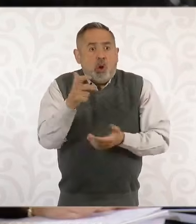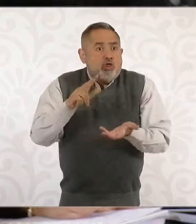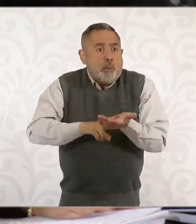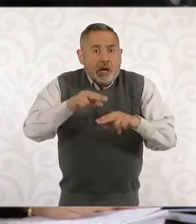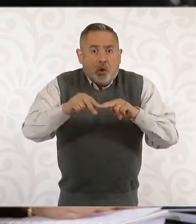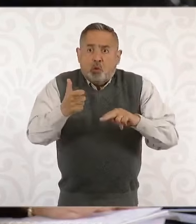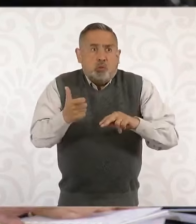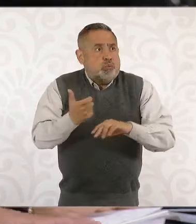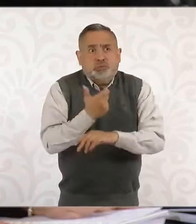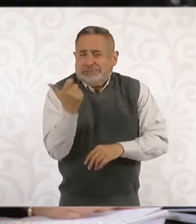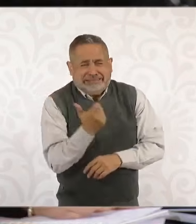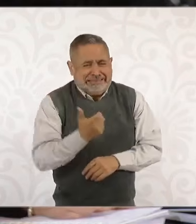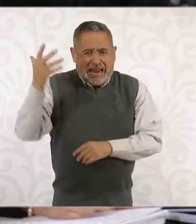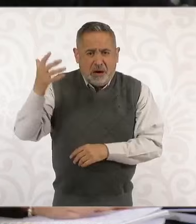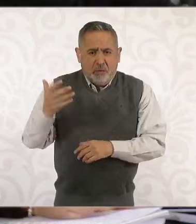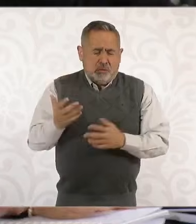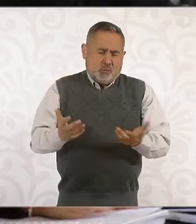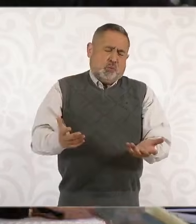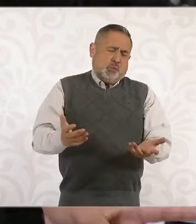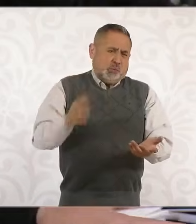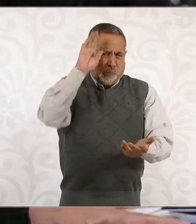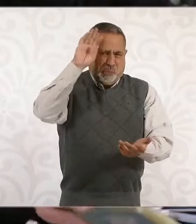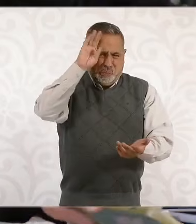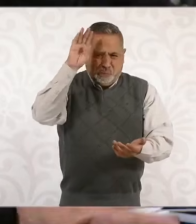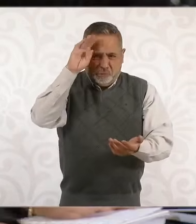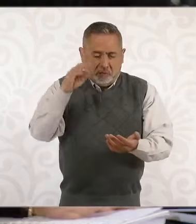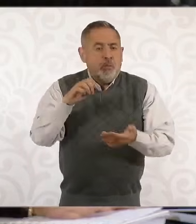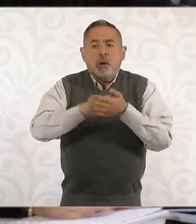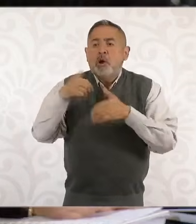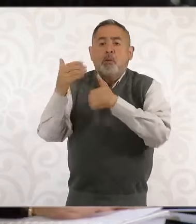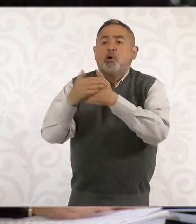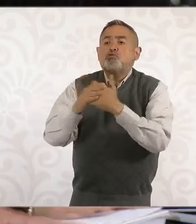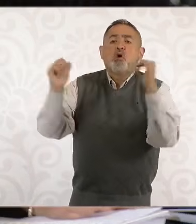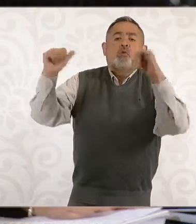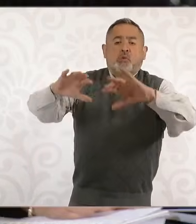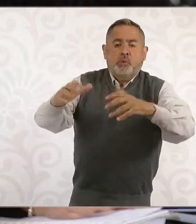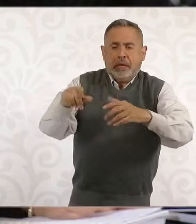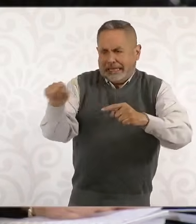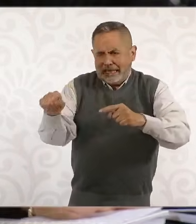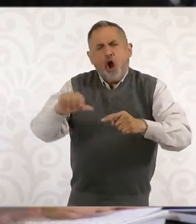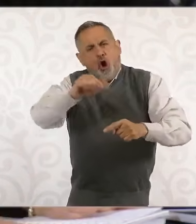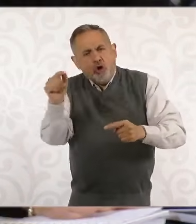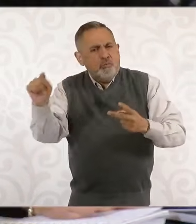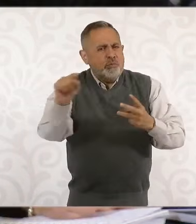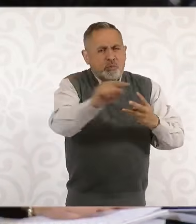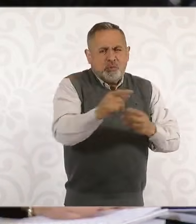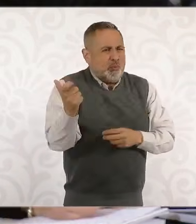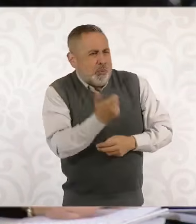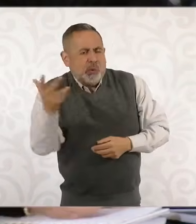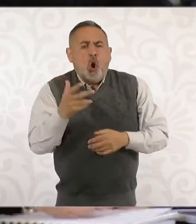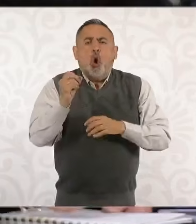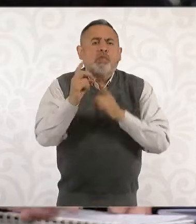que se pagan. ¿No hay una posibilidad también de que por esta banda que se va a presentar de Corea, pero ocurre con todas, y en espectáculos